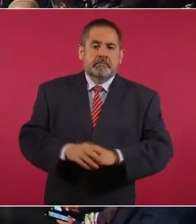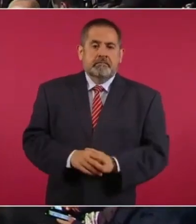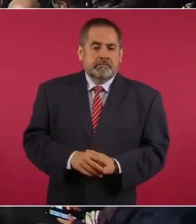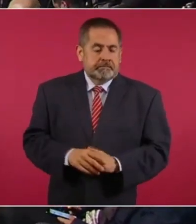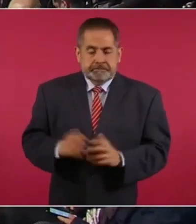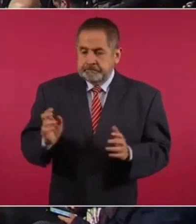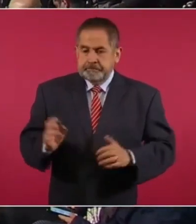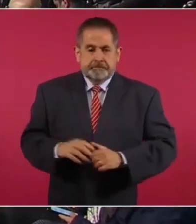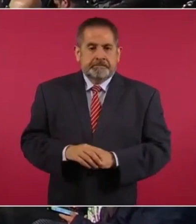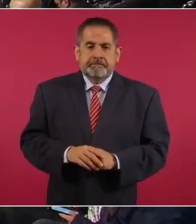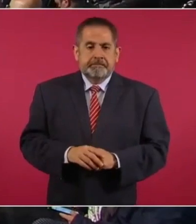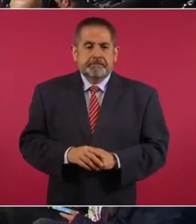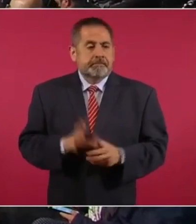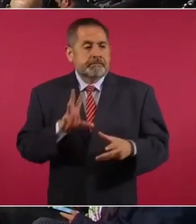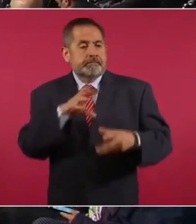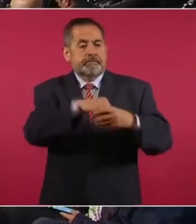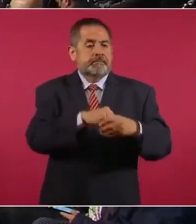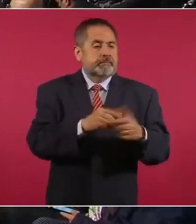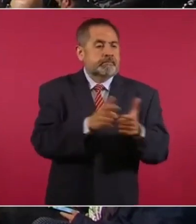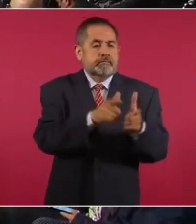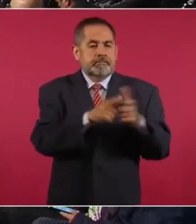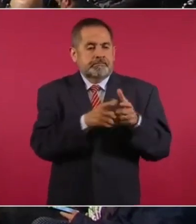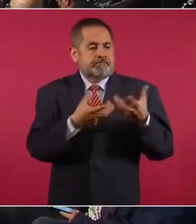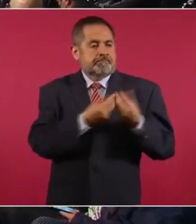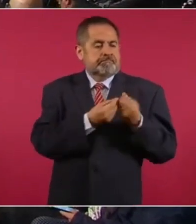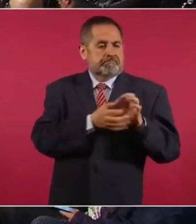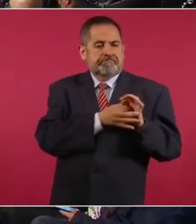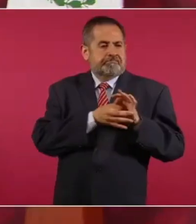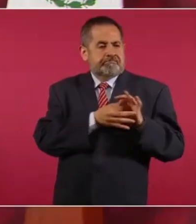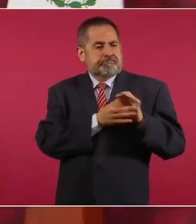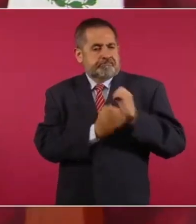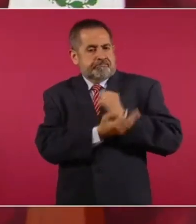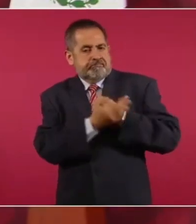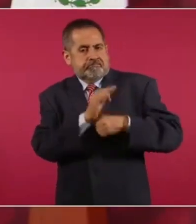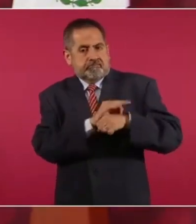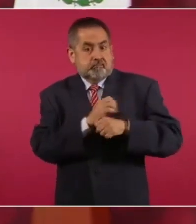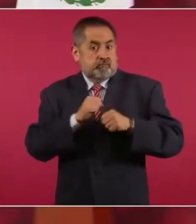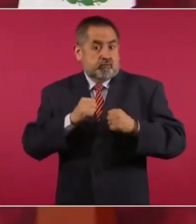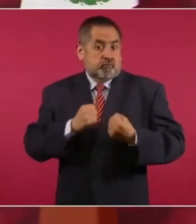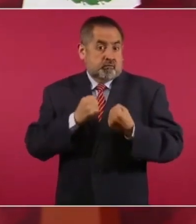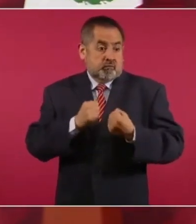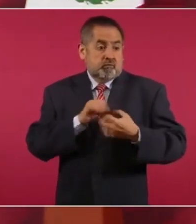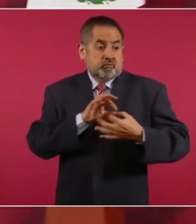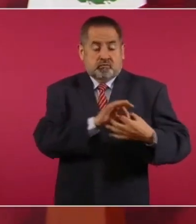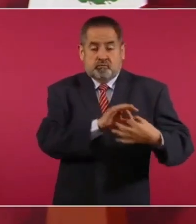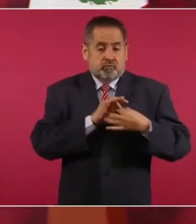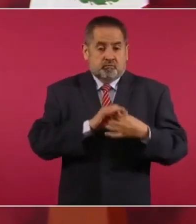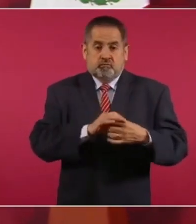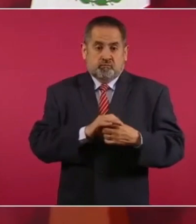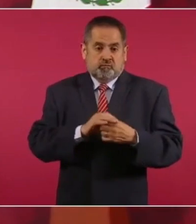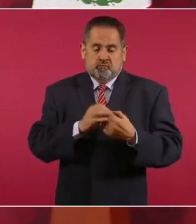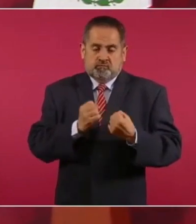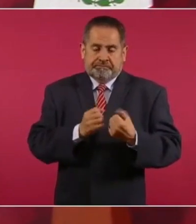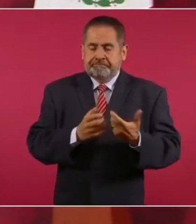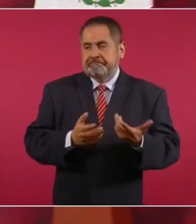Pero como pertenece a un grupo muy poderoso,